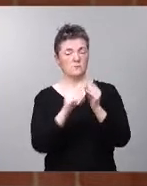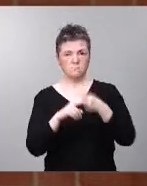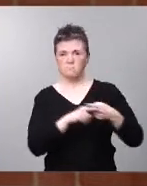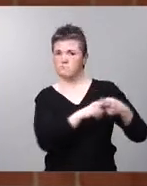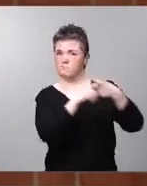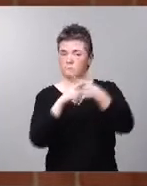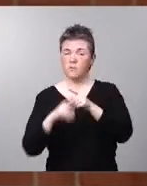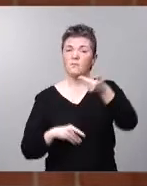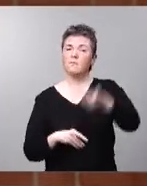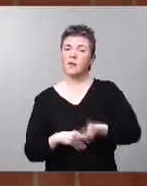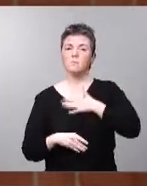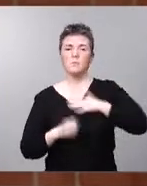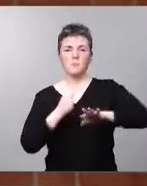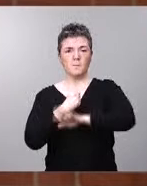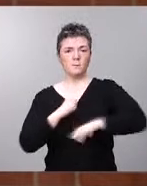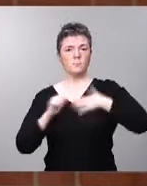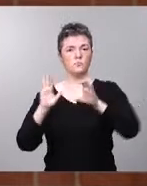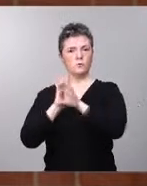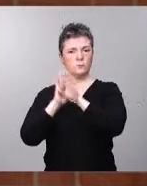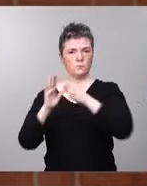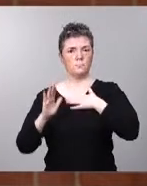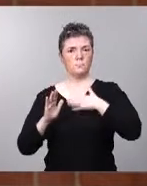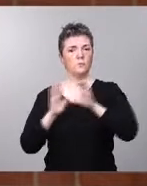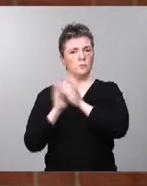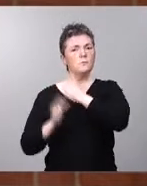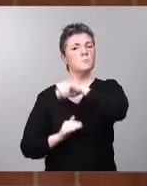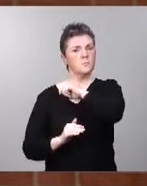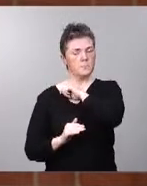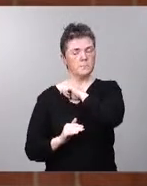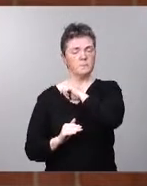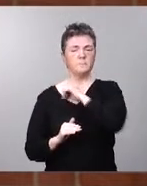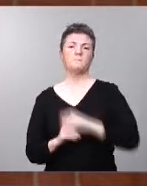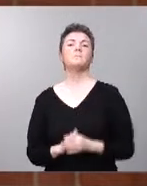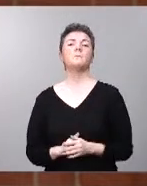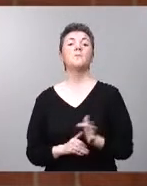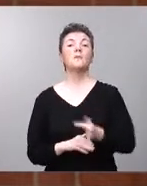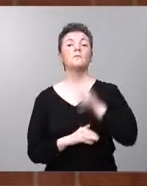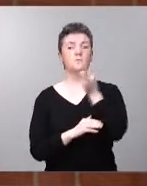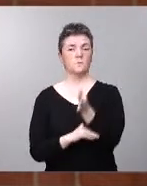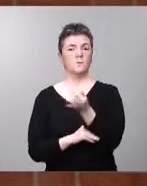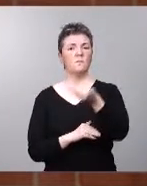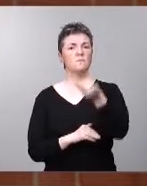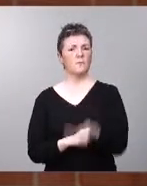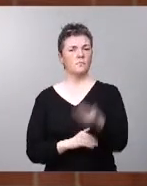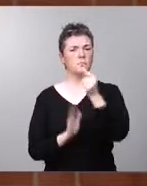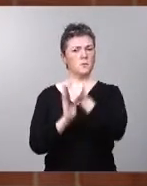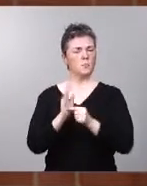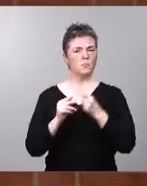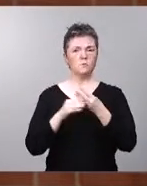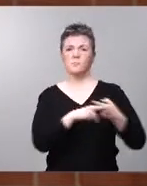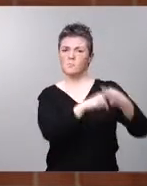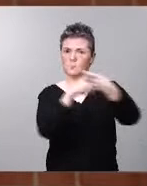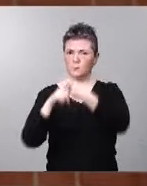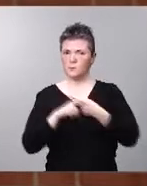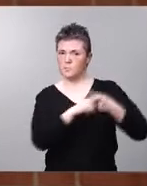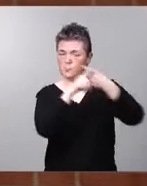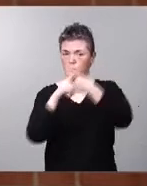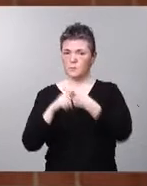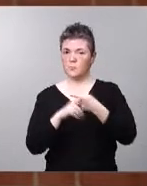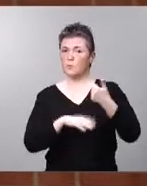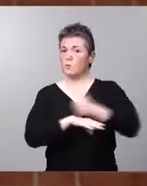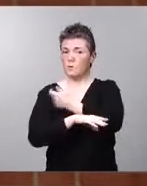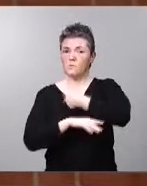de nuestra constitución de la constitución española y son además valores y principios compartidos ampliamente por la sobre ciudadanía española